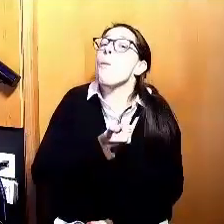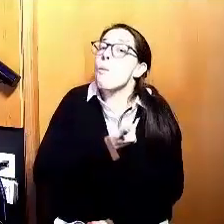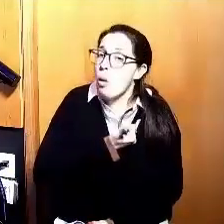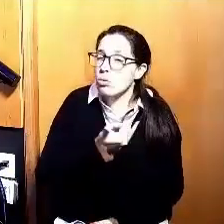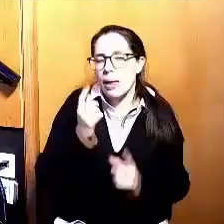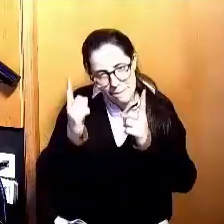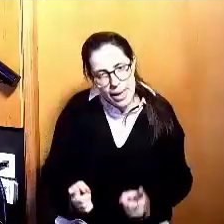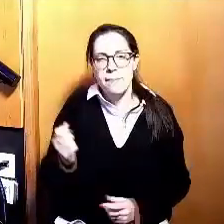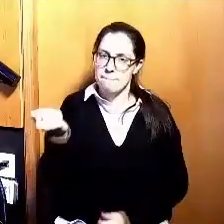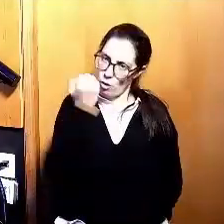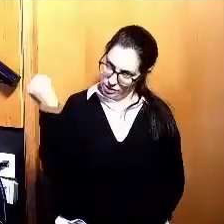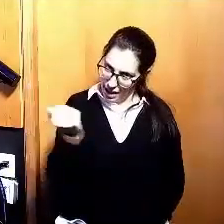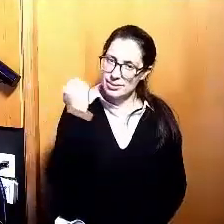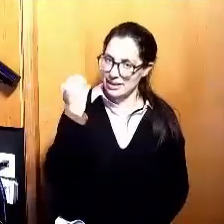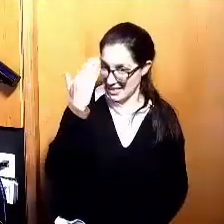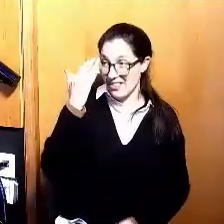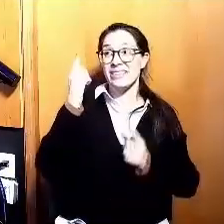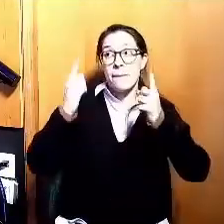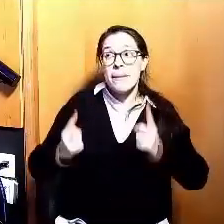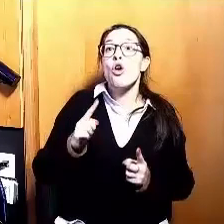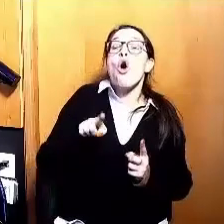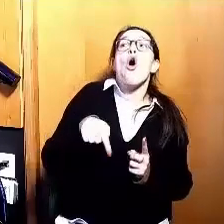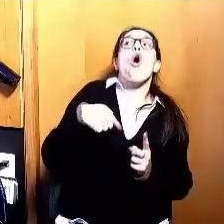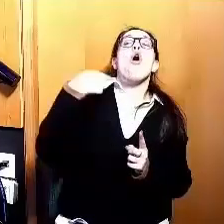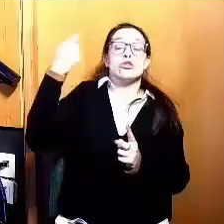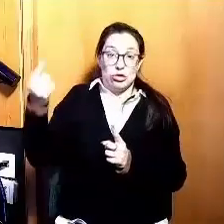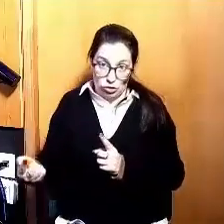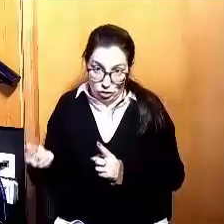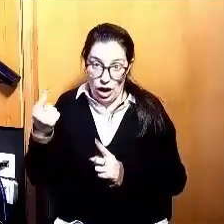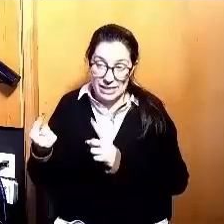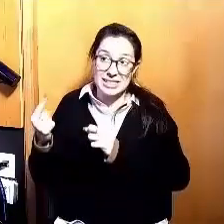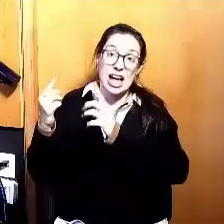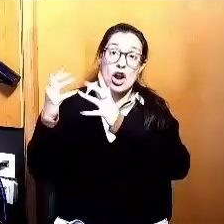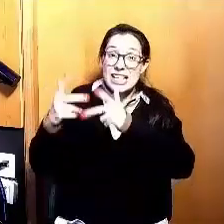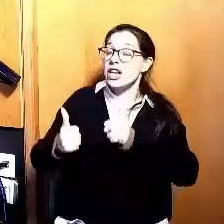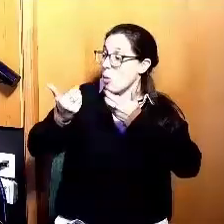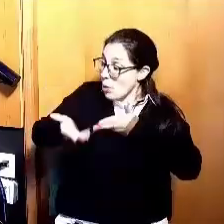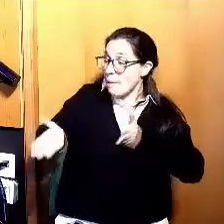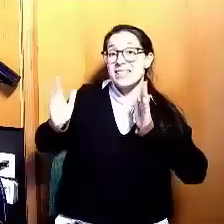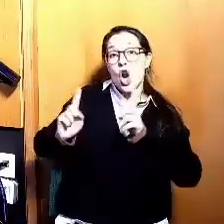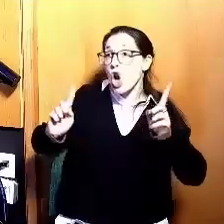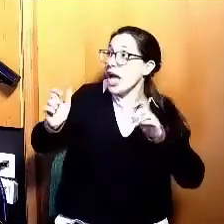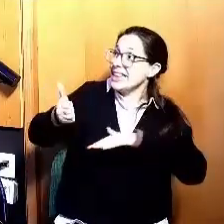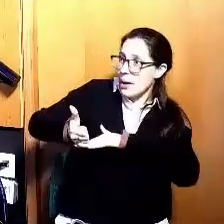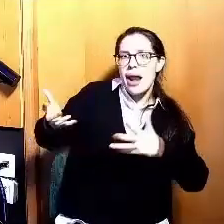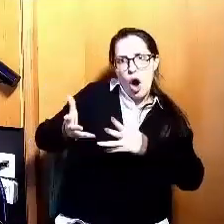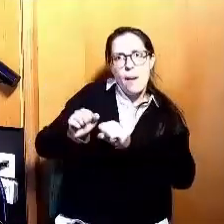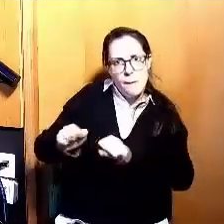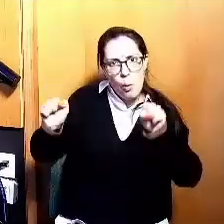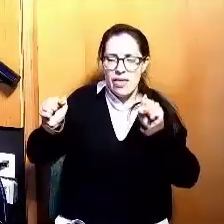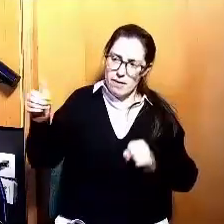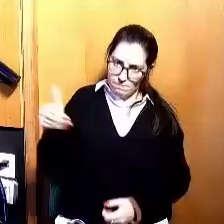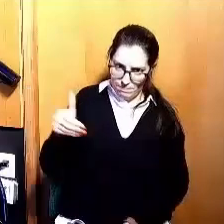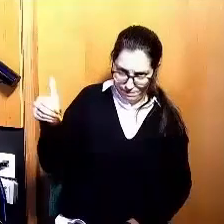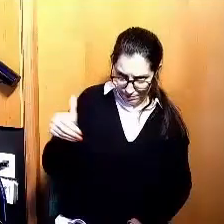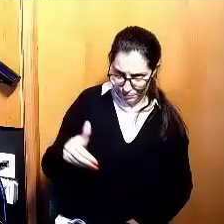importante poner en el centro a otros actores que tradicionalmente no han sido parte de esta comunidad, también es relevante. Y nada, lo dejo